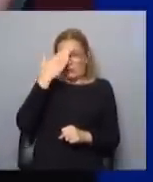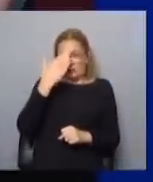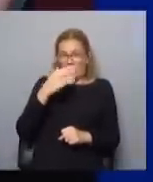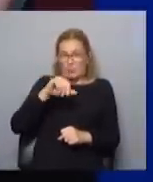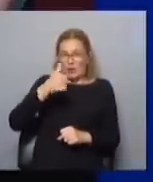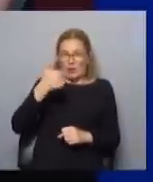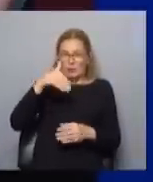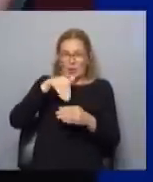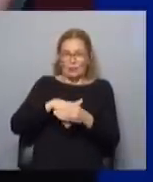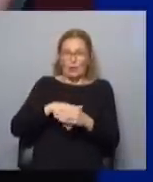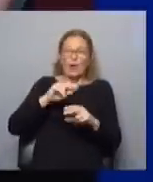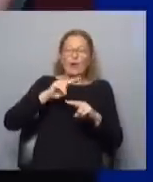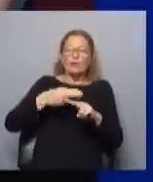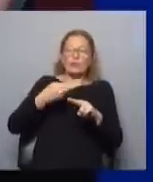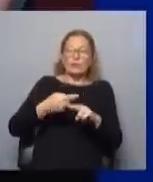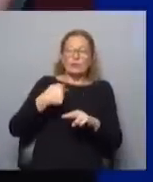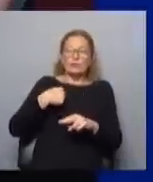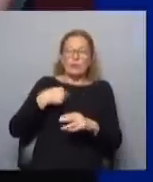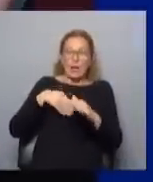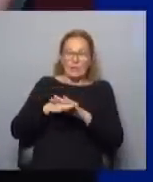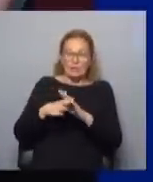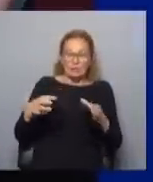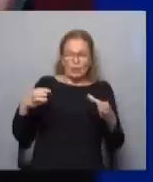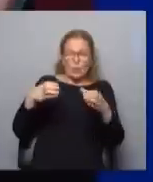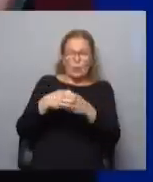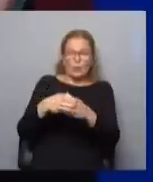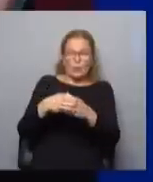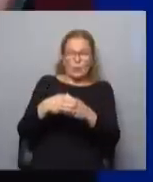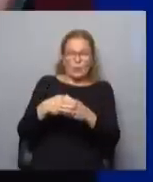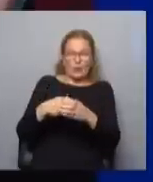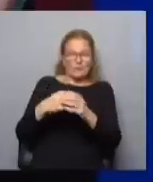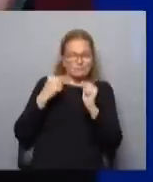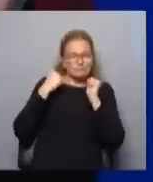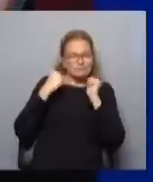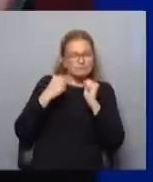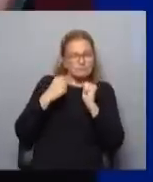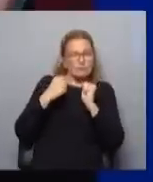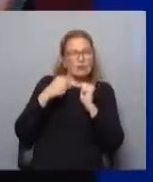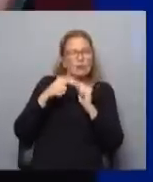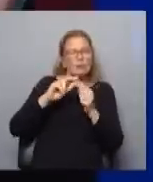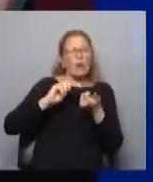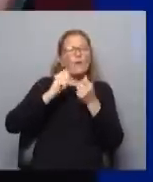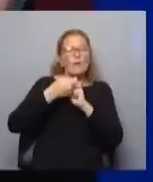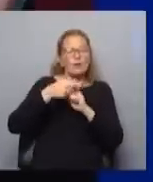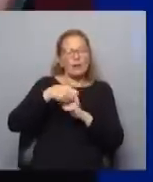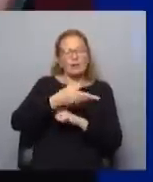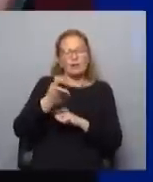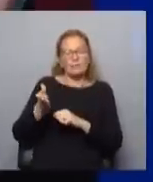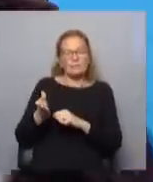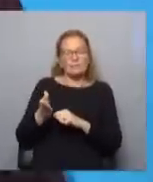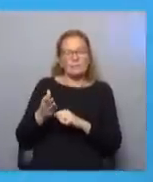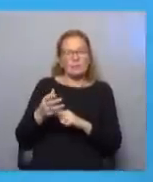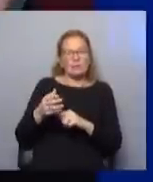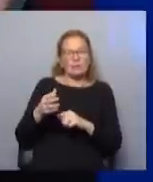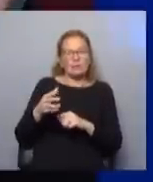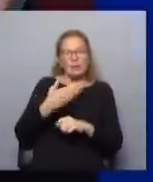ganando las elecciones de nuevo y yo siendo parte de una barra que le puso el hombro y que logró dar vuelta está realidad y quién tiene la